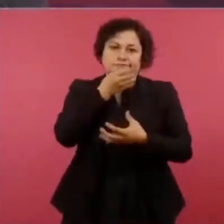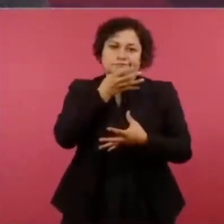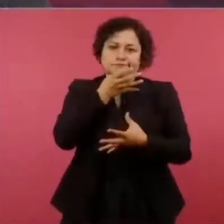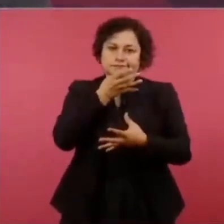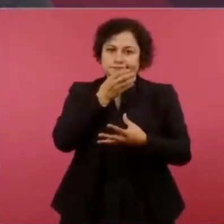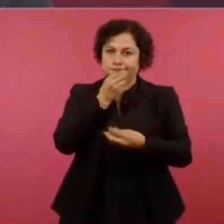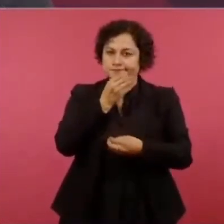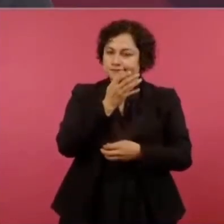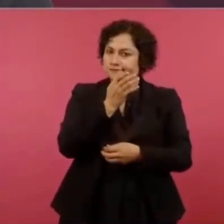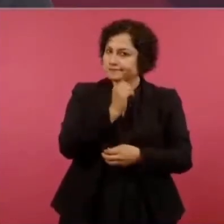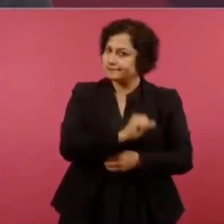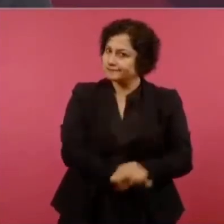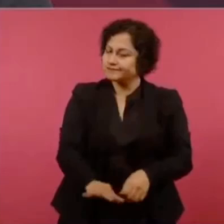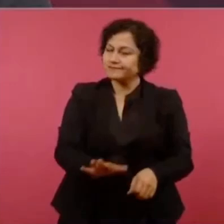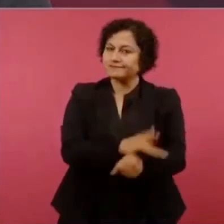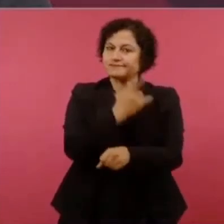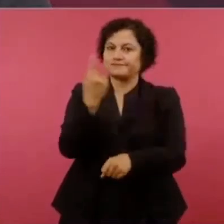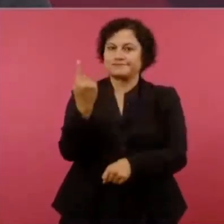ya